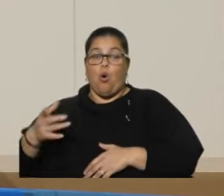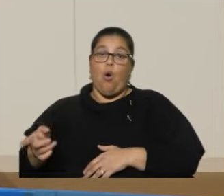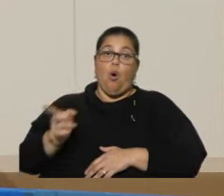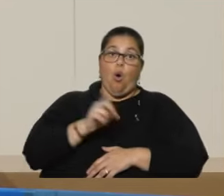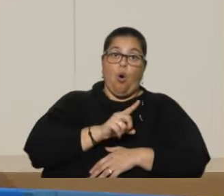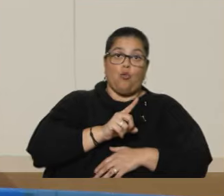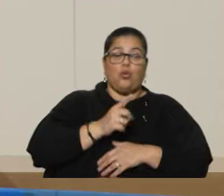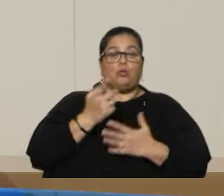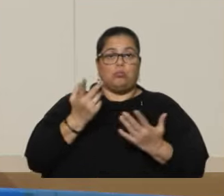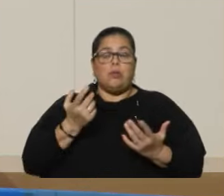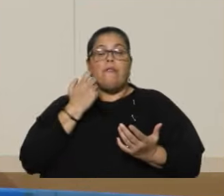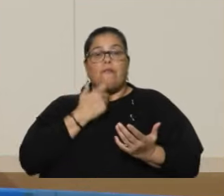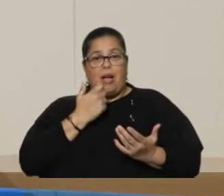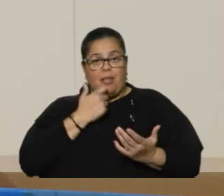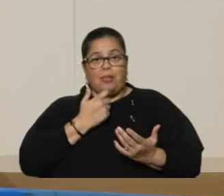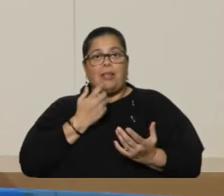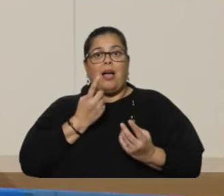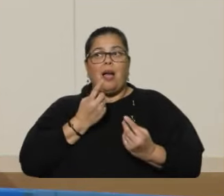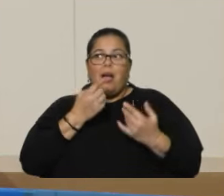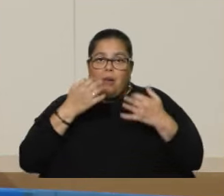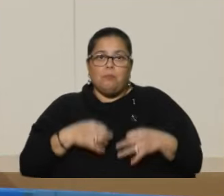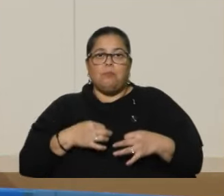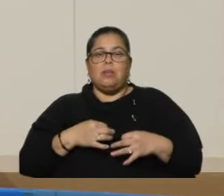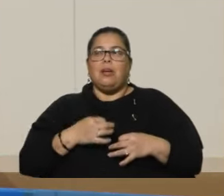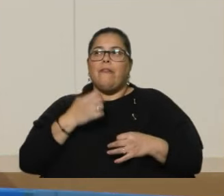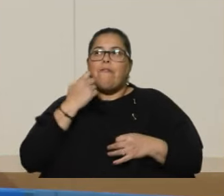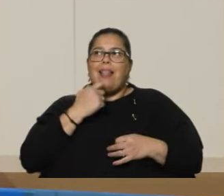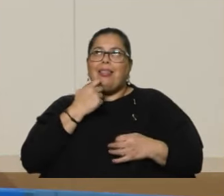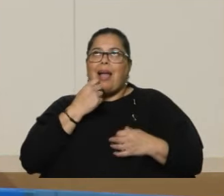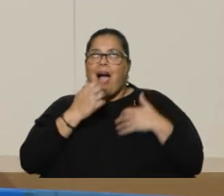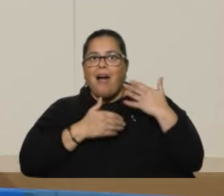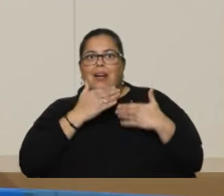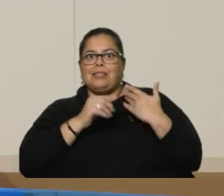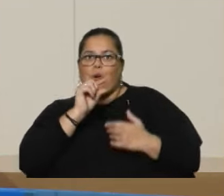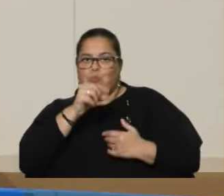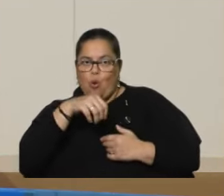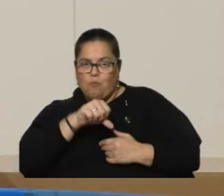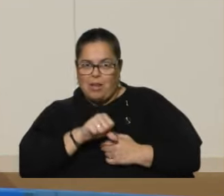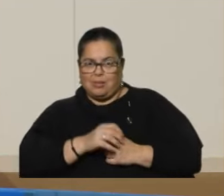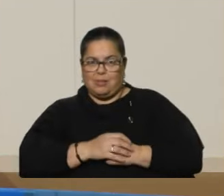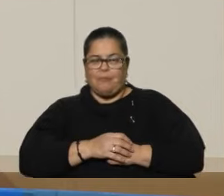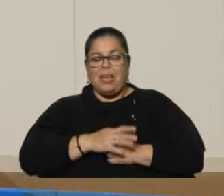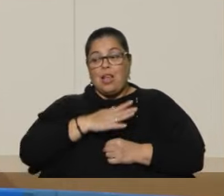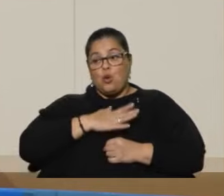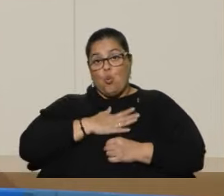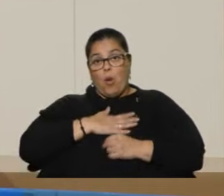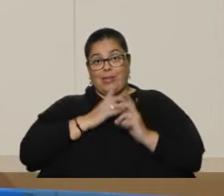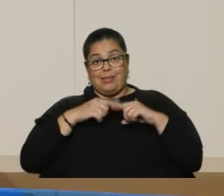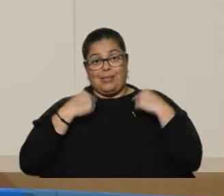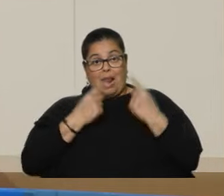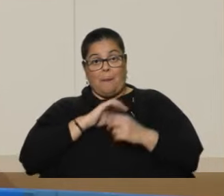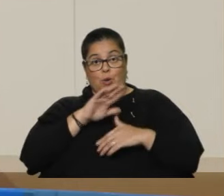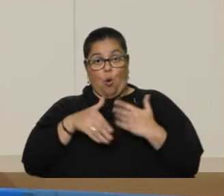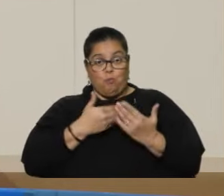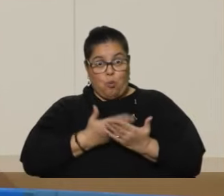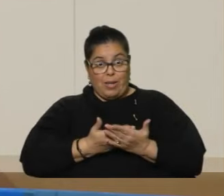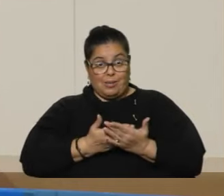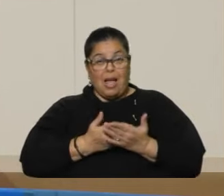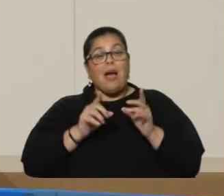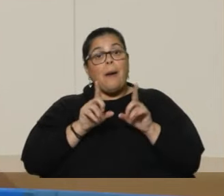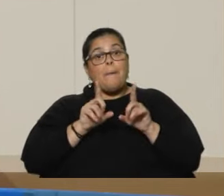faltas de eficiencia que creemos que no se avanzó todo lo que nos hubiera gustado. Voy a la propuesta. Nuestra propuesta ahora es la que tuvimos hace 5 años. Nosotros